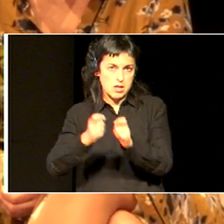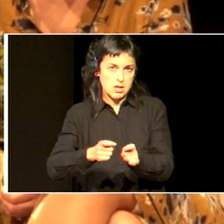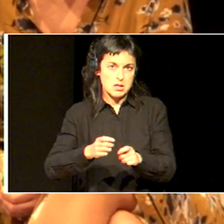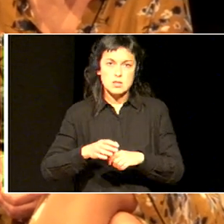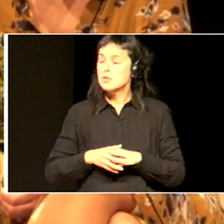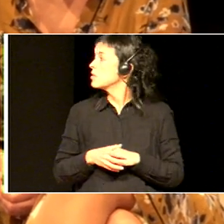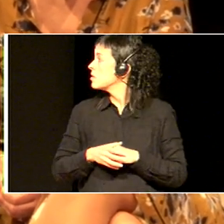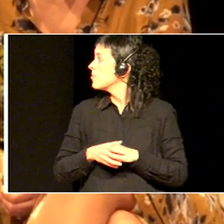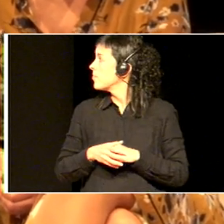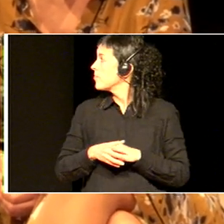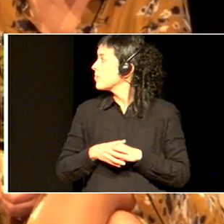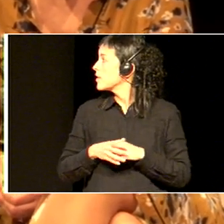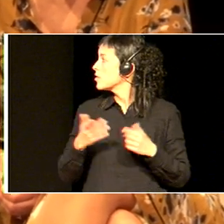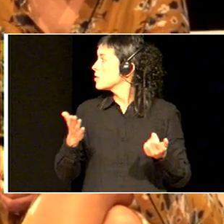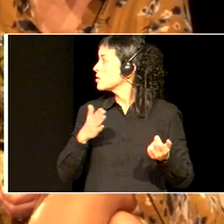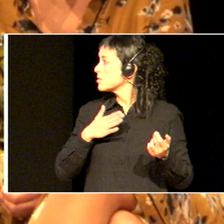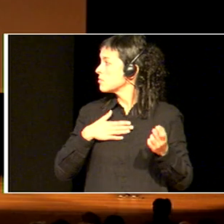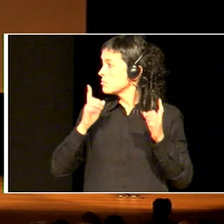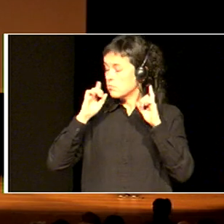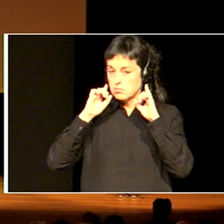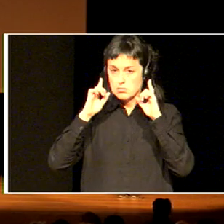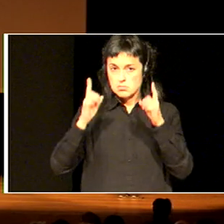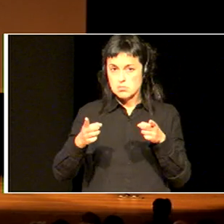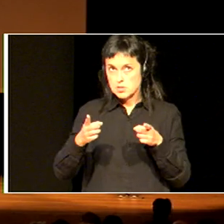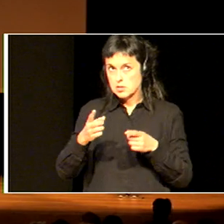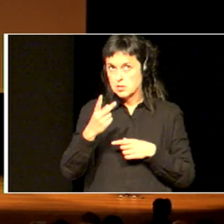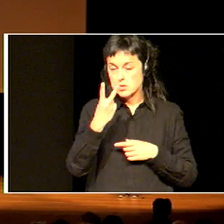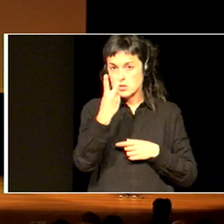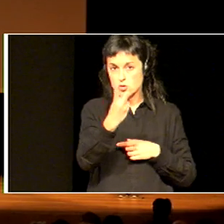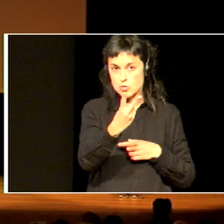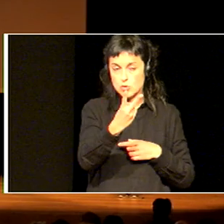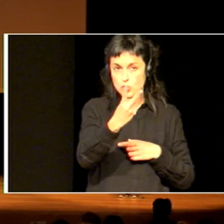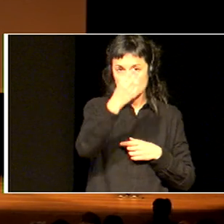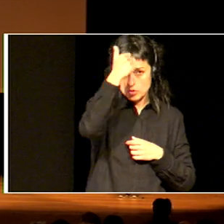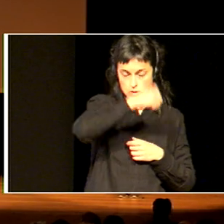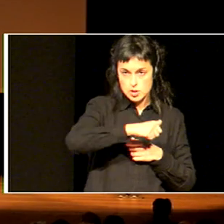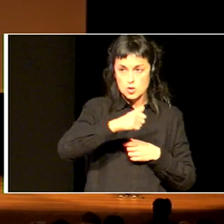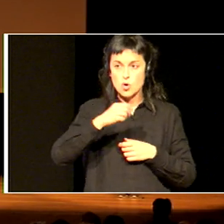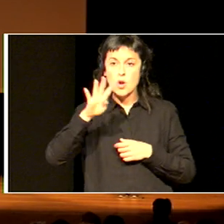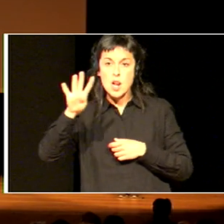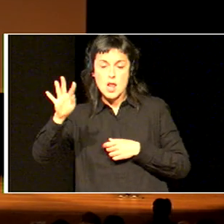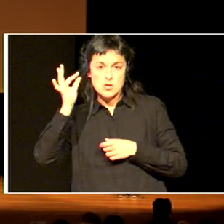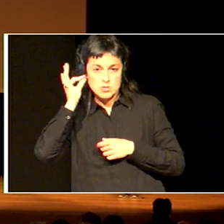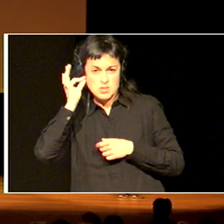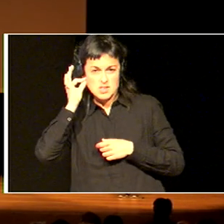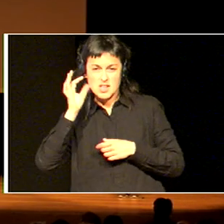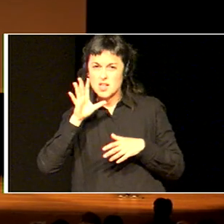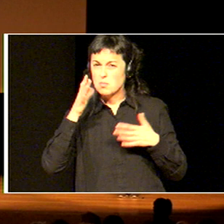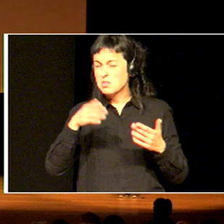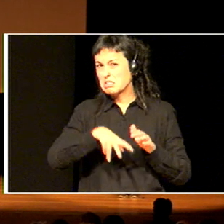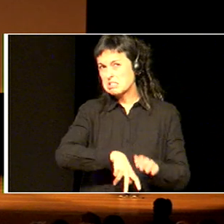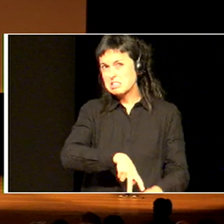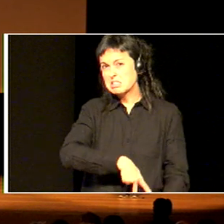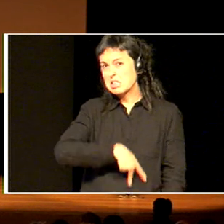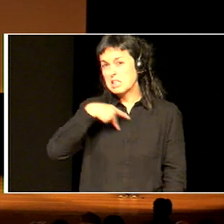ipini dut, gure kasuan, 2 mutilak izan dira eta 4 neskak, zeren eta orokorrean osatu programan